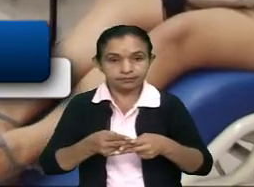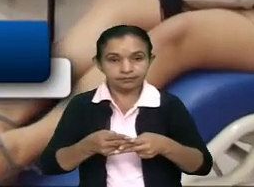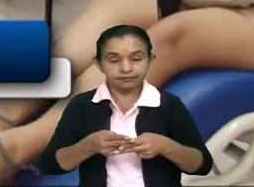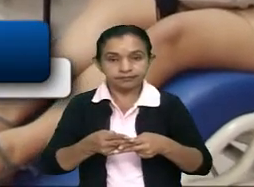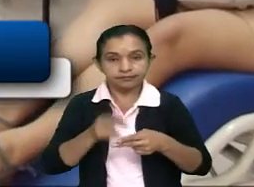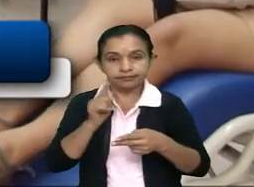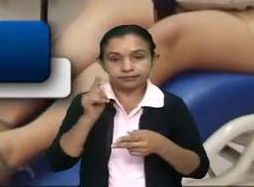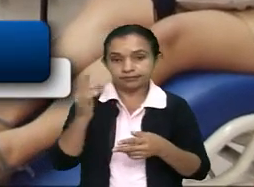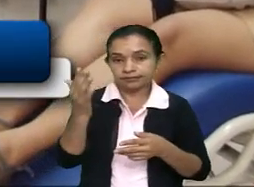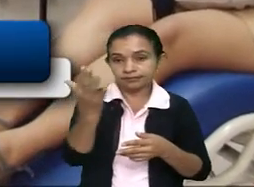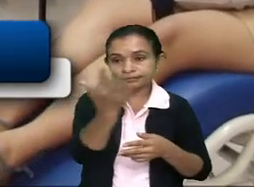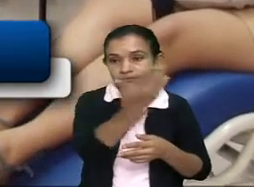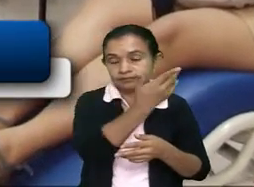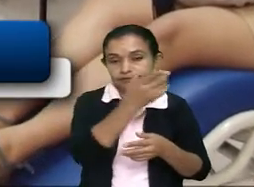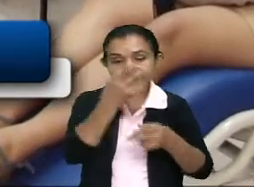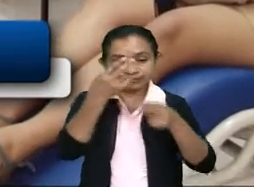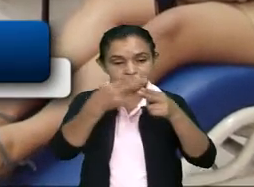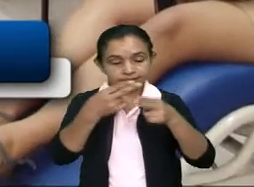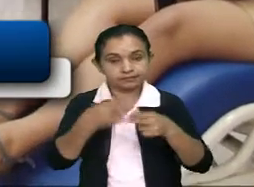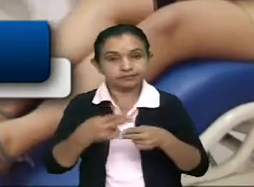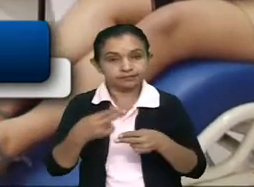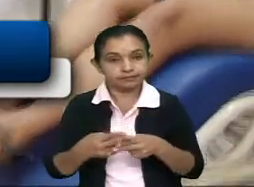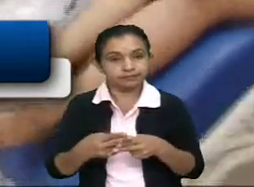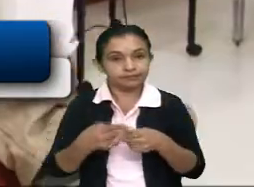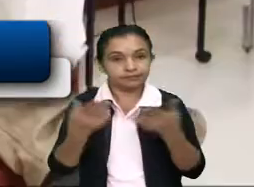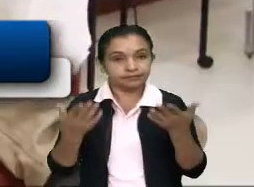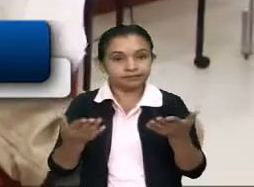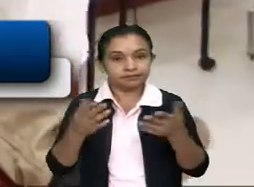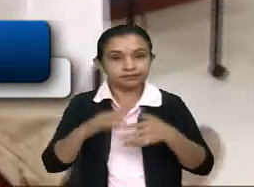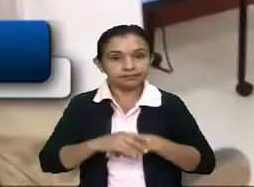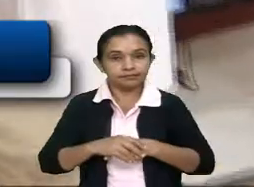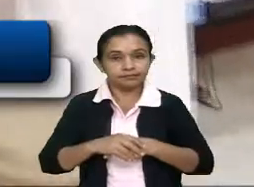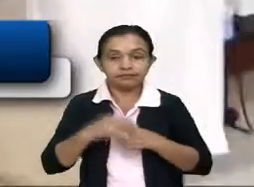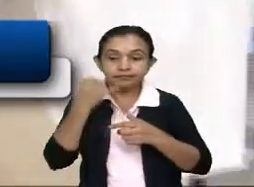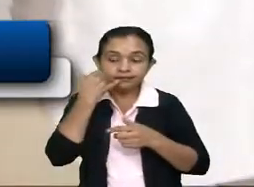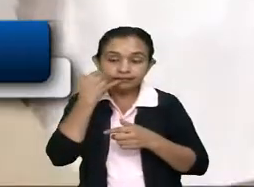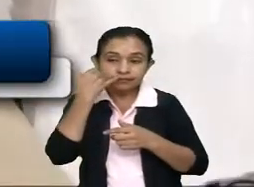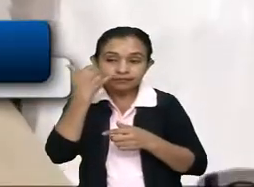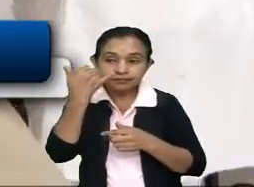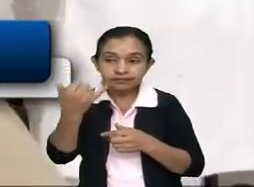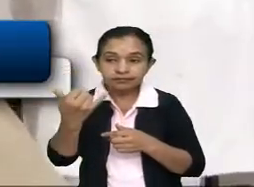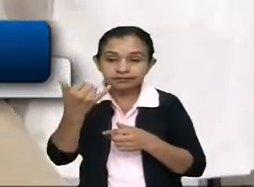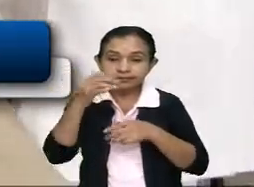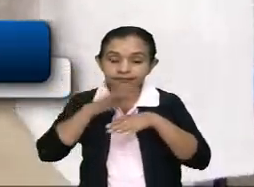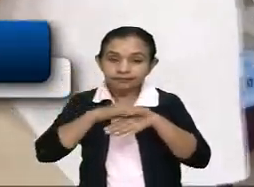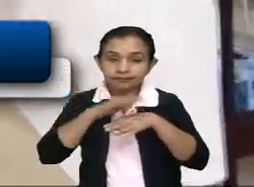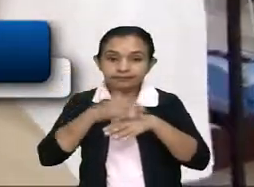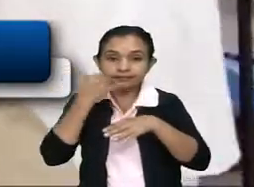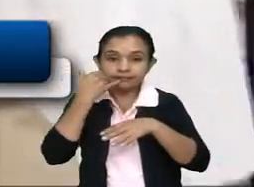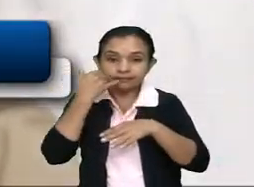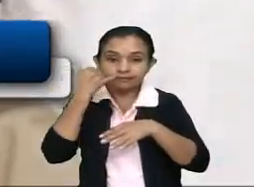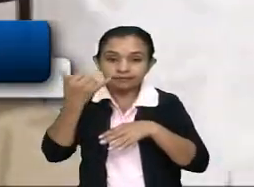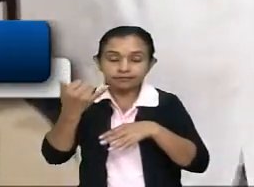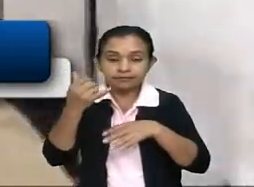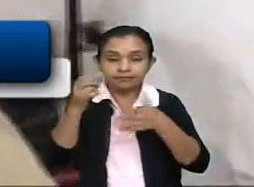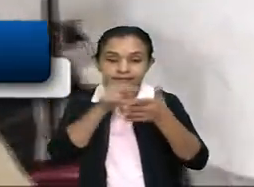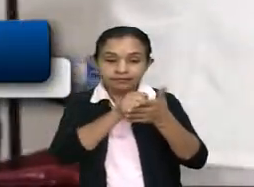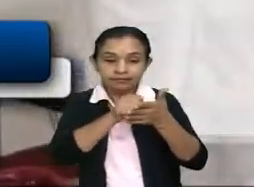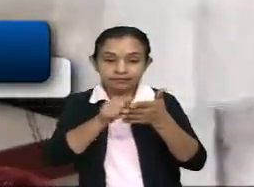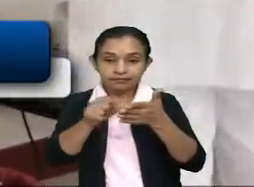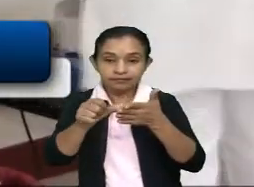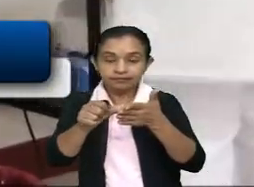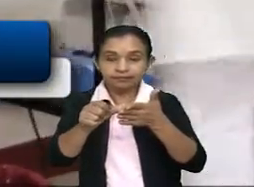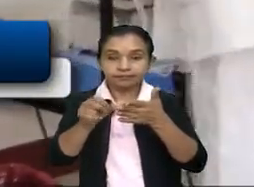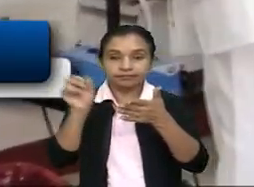están todos clasificados los donantes y hacemos les hacemos algunos llamadas a veces volvía cartas pero funcionalmente